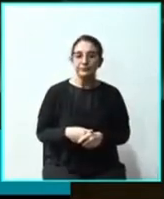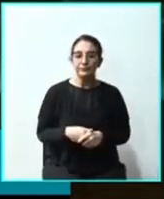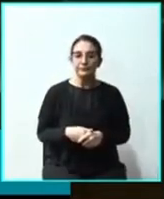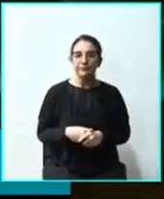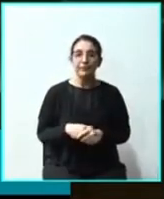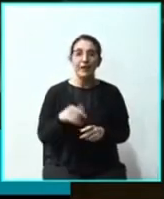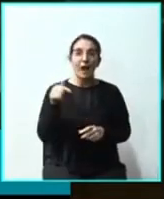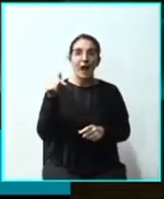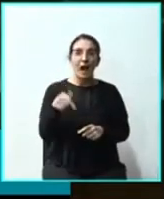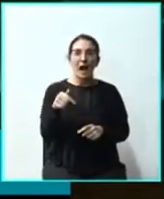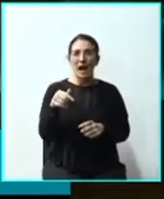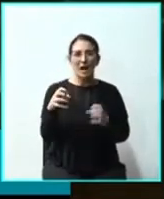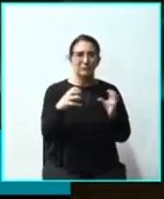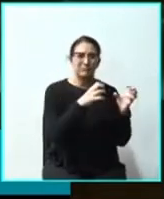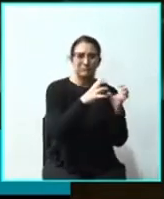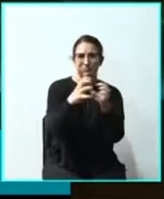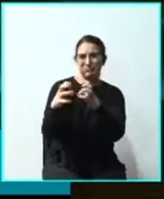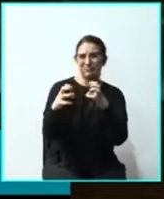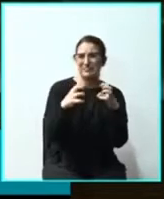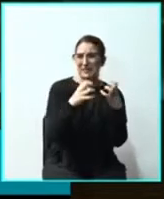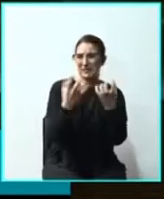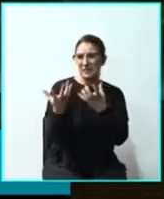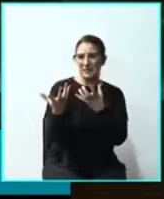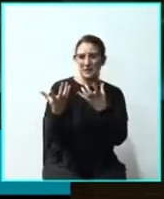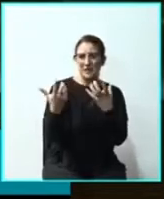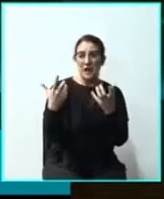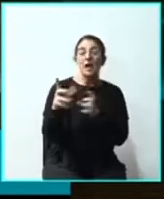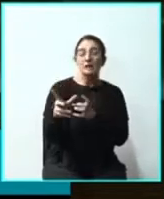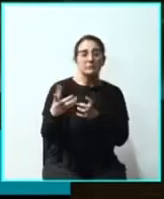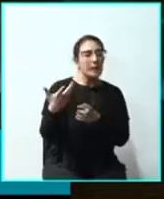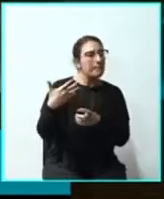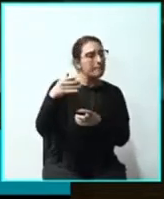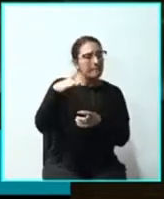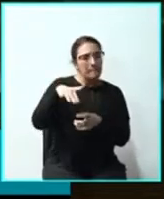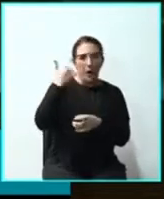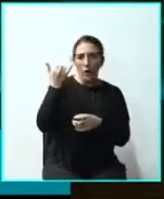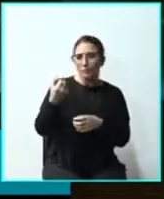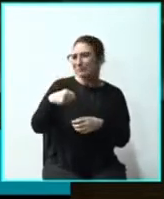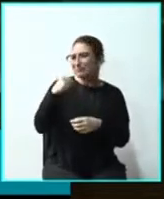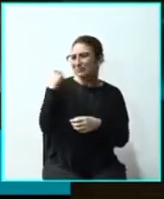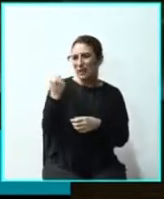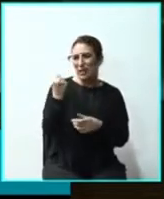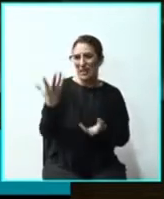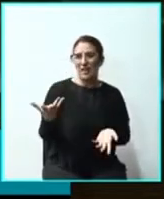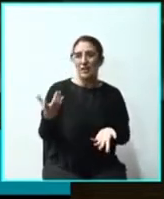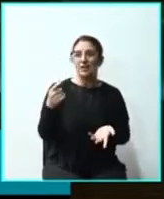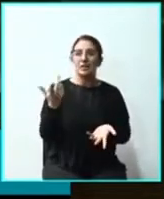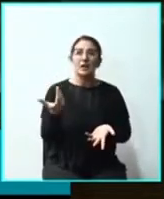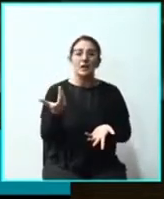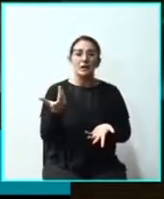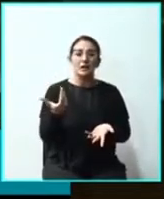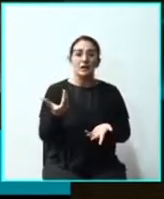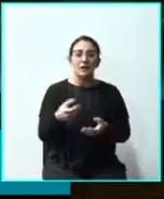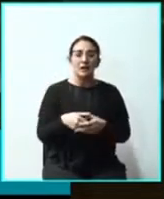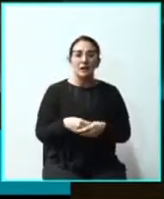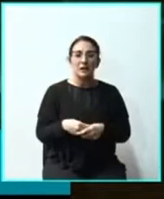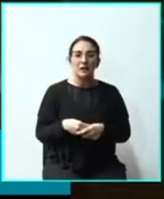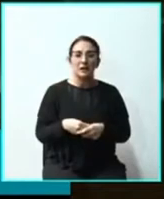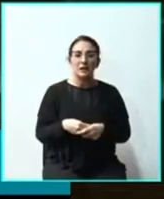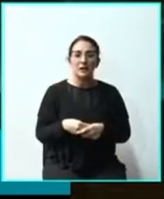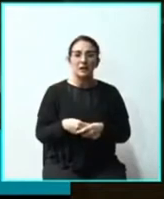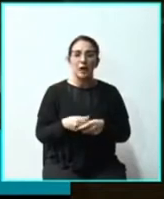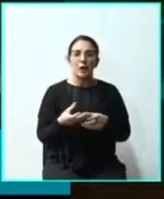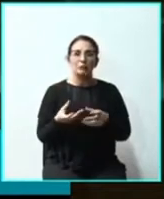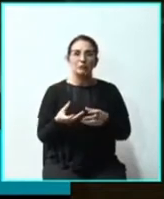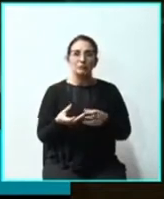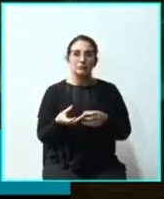Acá se ha dicho cosas que me parece importante que la tengamos en cuenta. Cuando se monta un